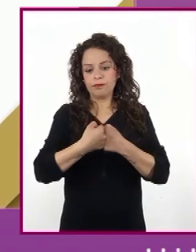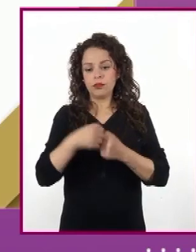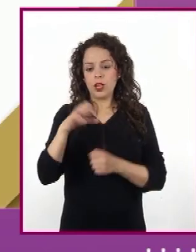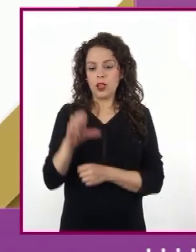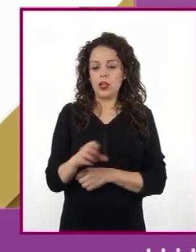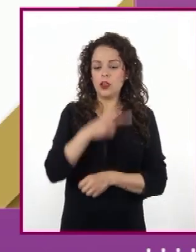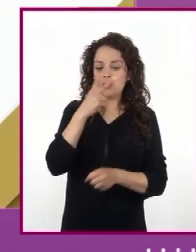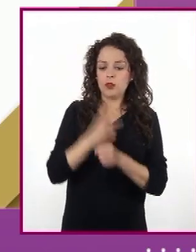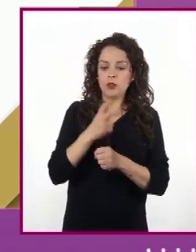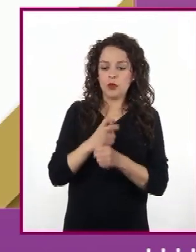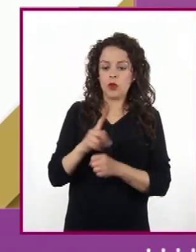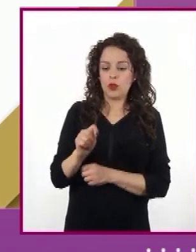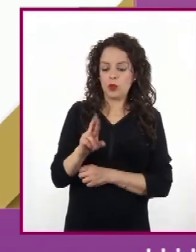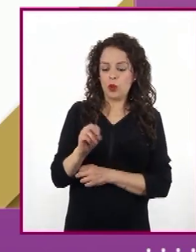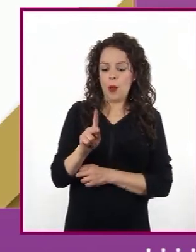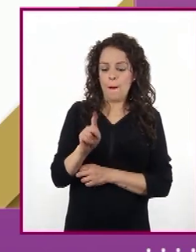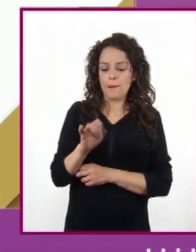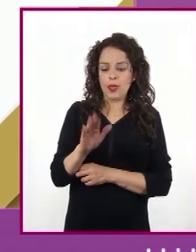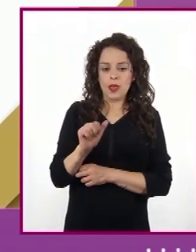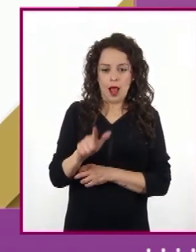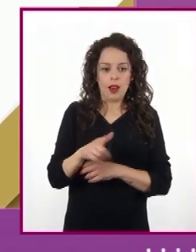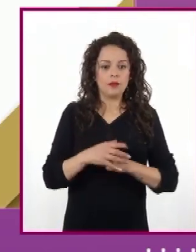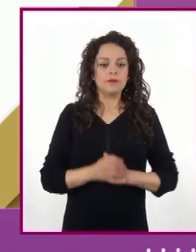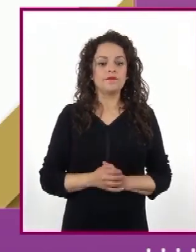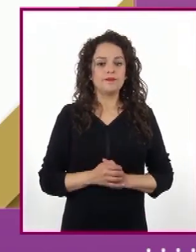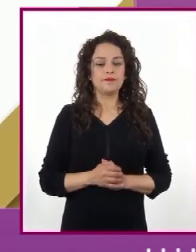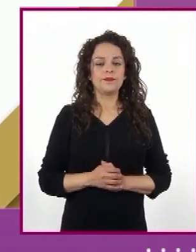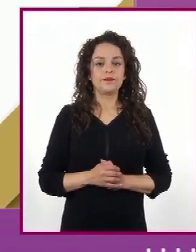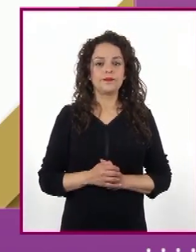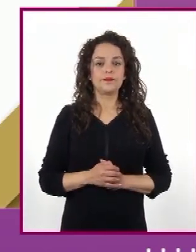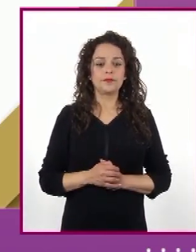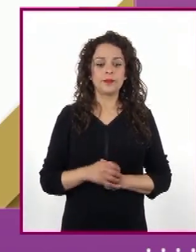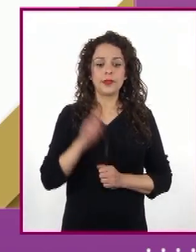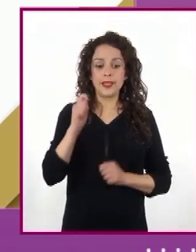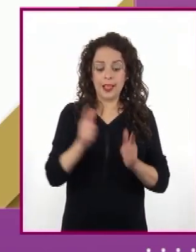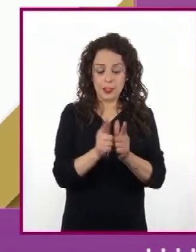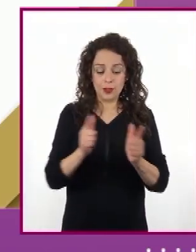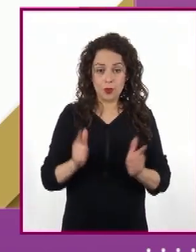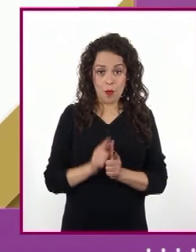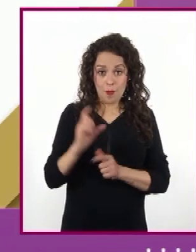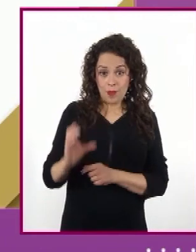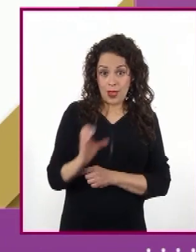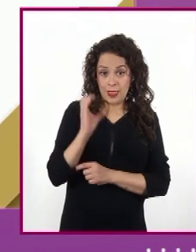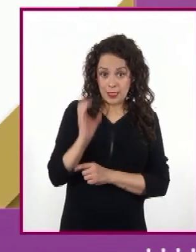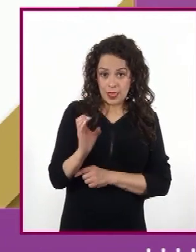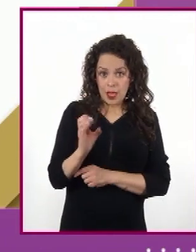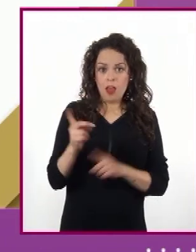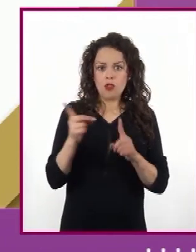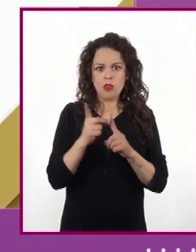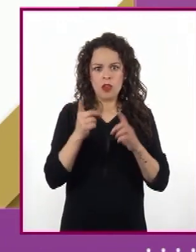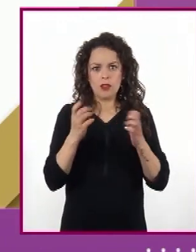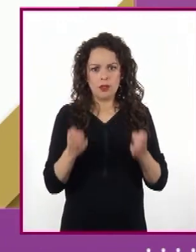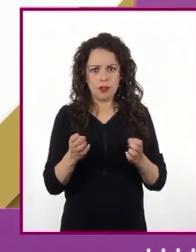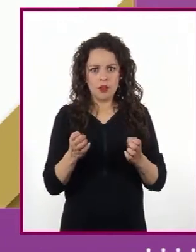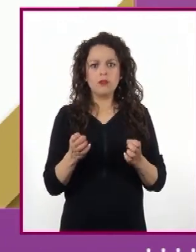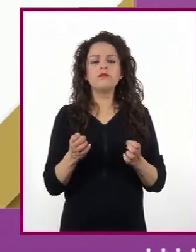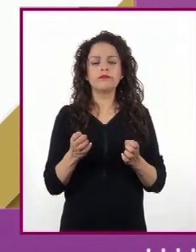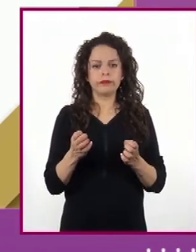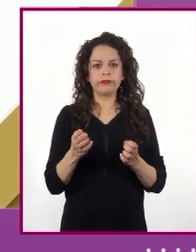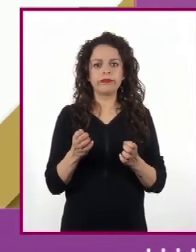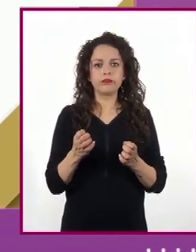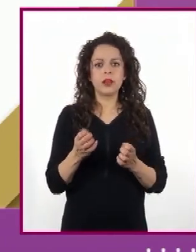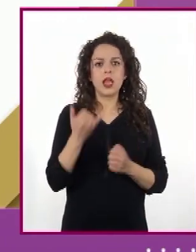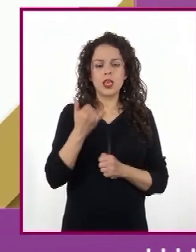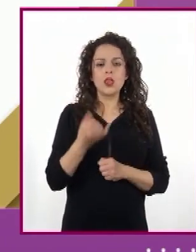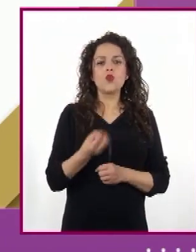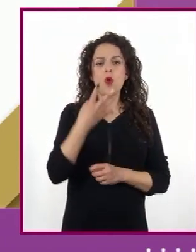subtropicales. Los climas templados del grupo C se distribuyen entre los 30 grados hasta